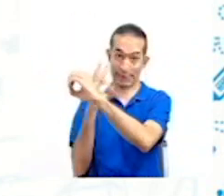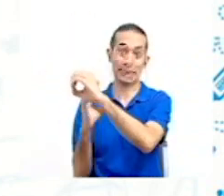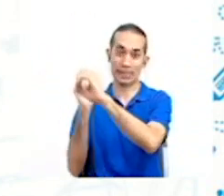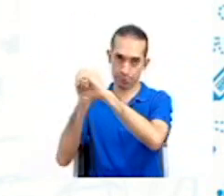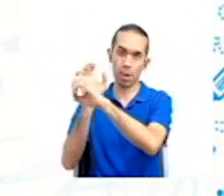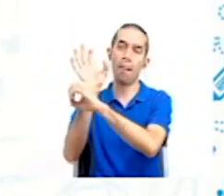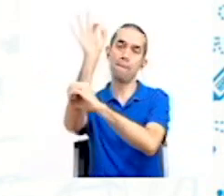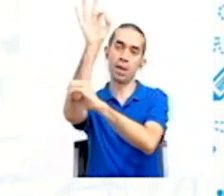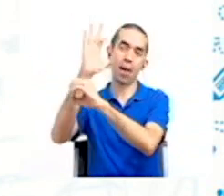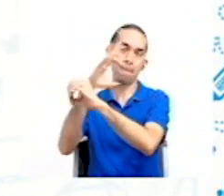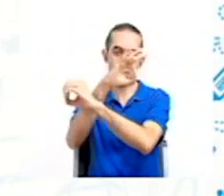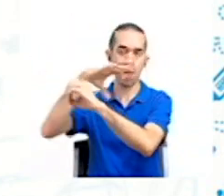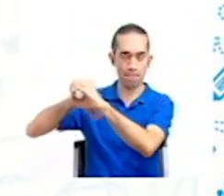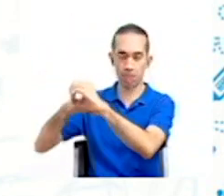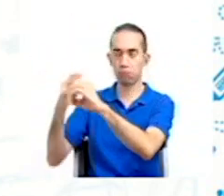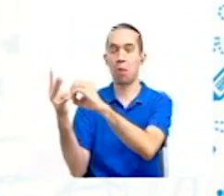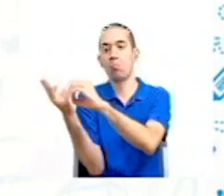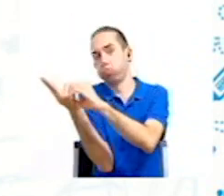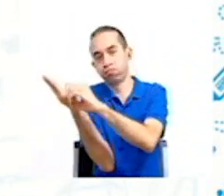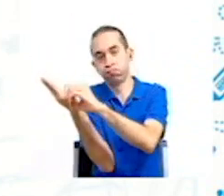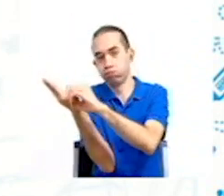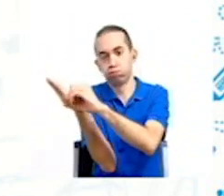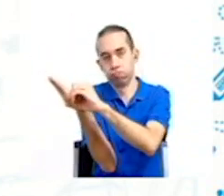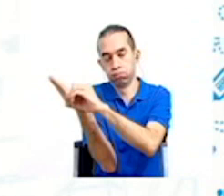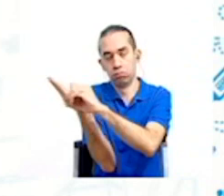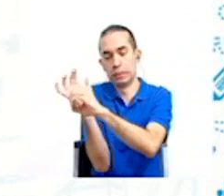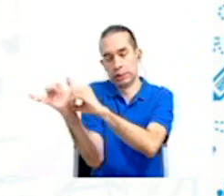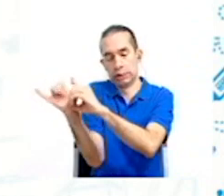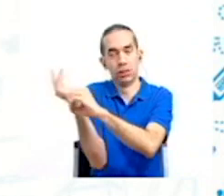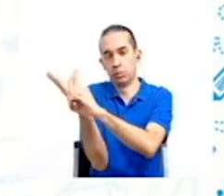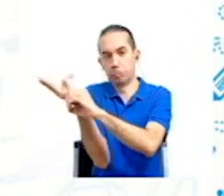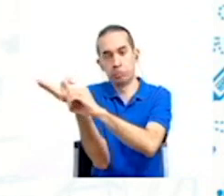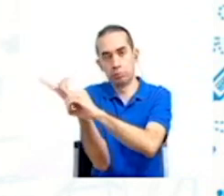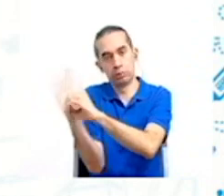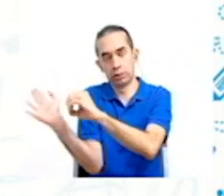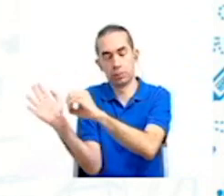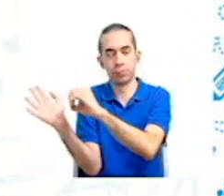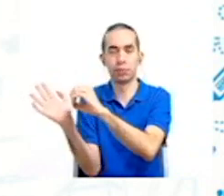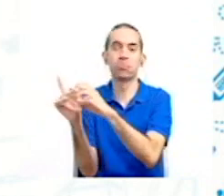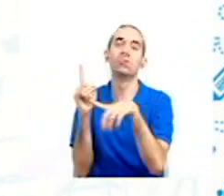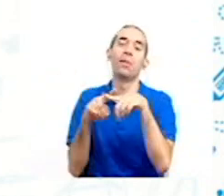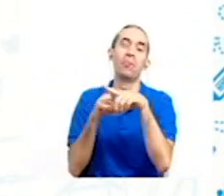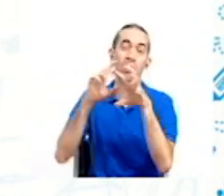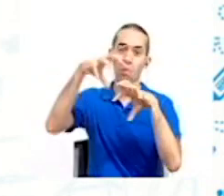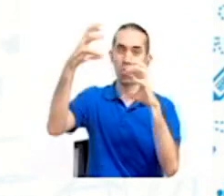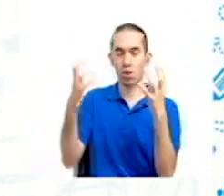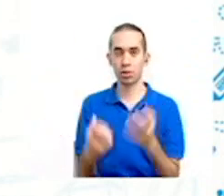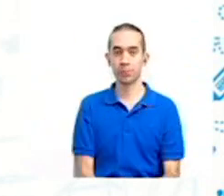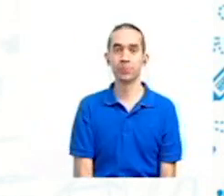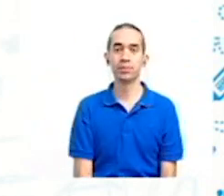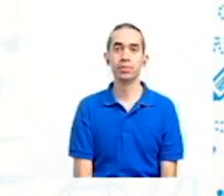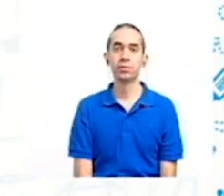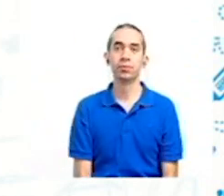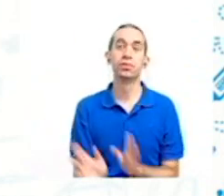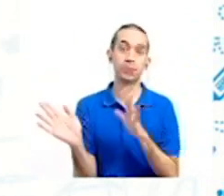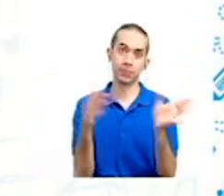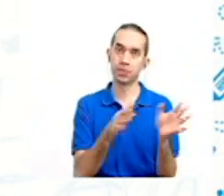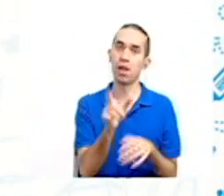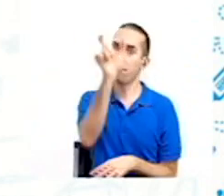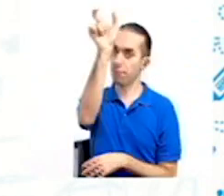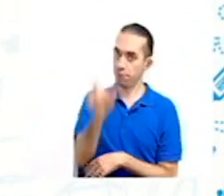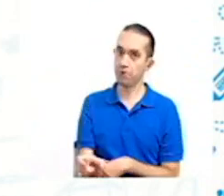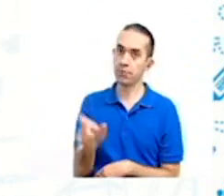enlaces con otros átomos y eso va a determinar las características de las moléculas. Si es de la familia